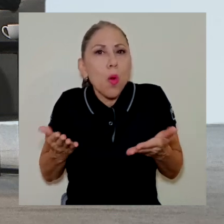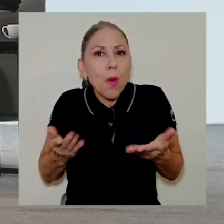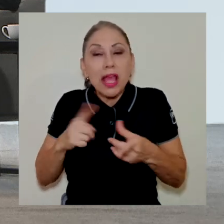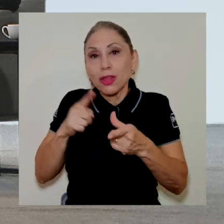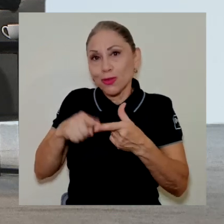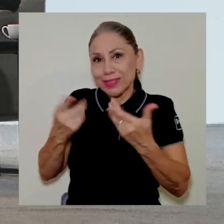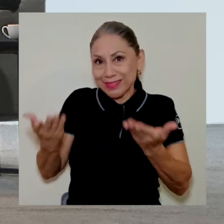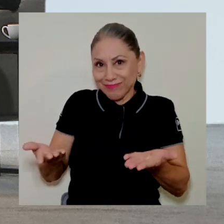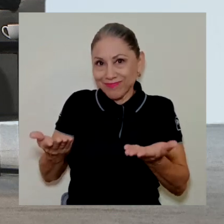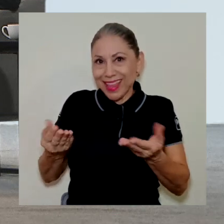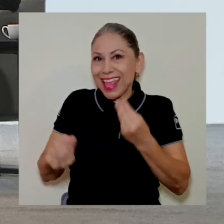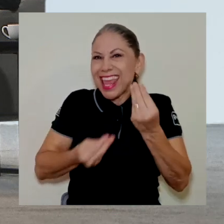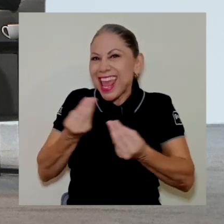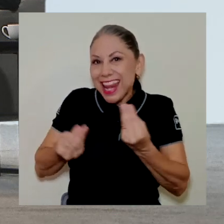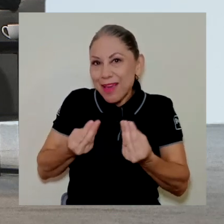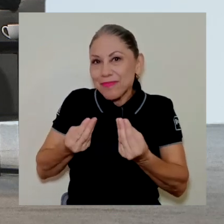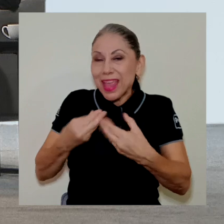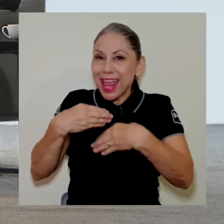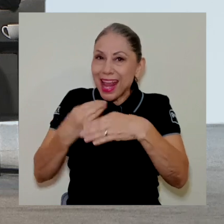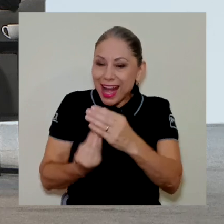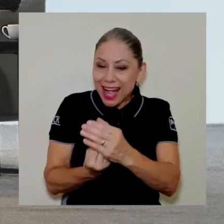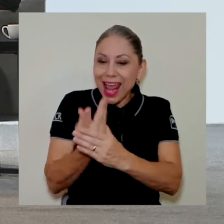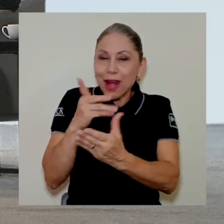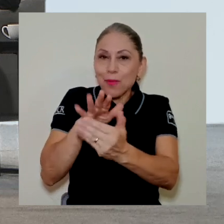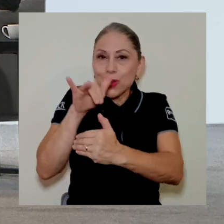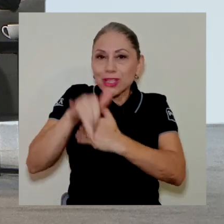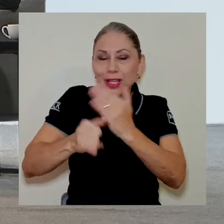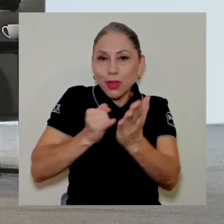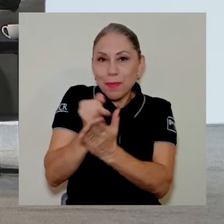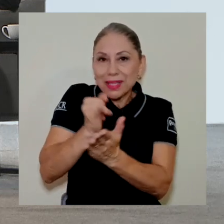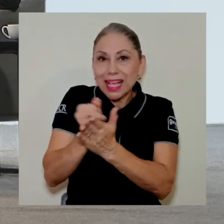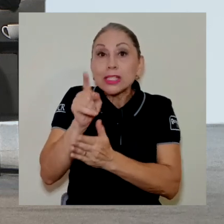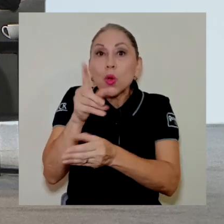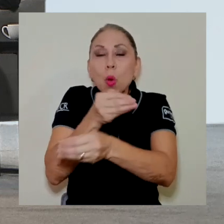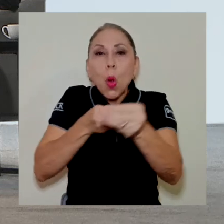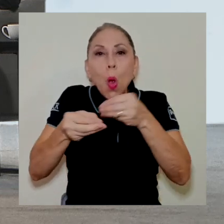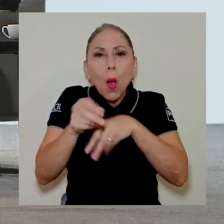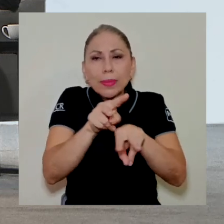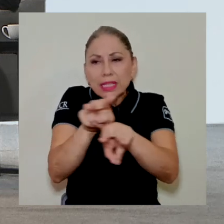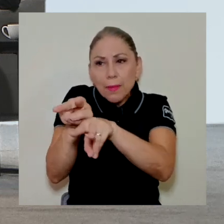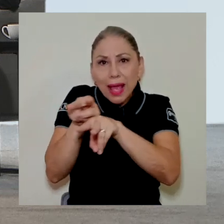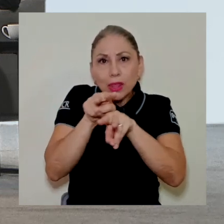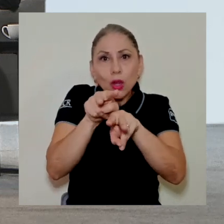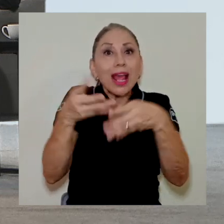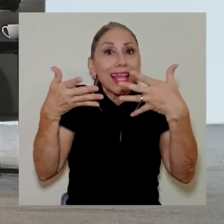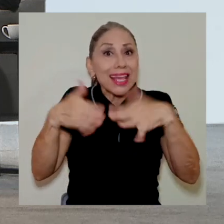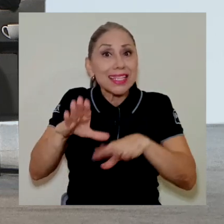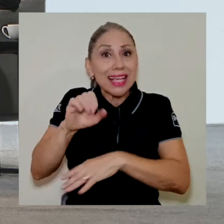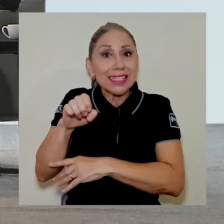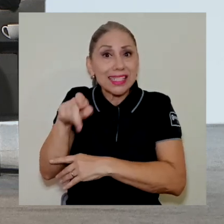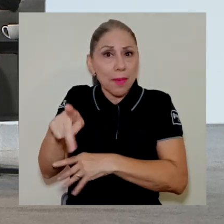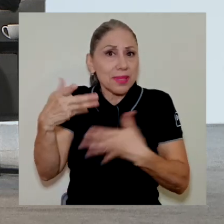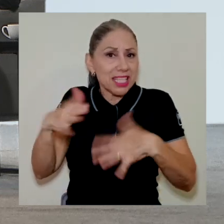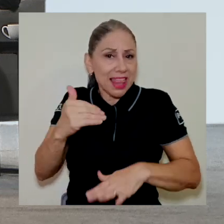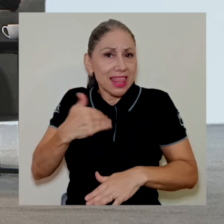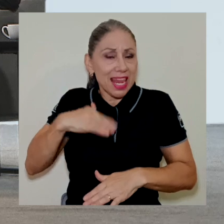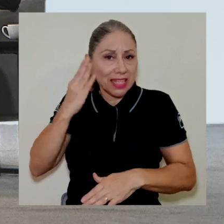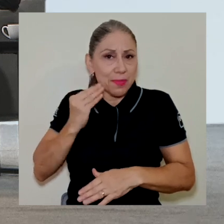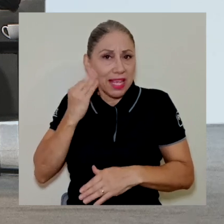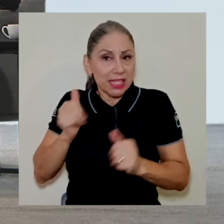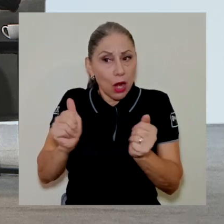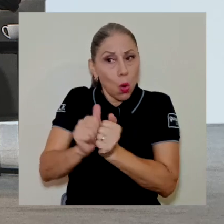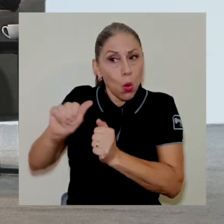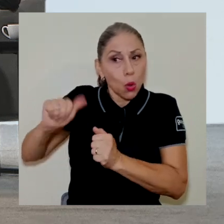crear un proyecto de investigación y un observatorio, que además haya experiencia en el CIEP con otro tipo de